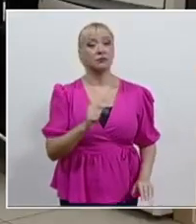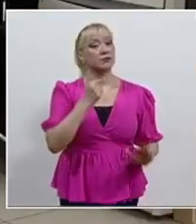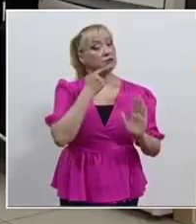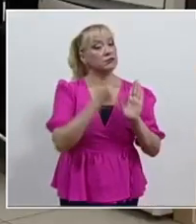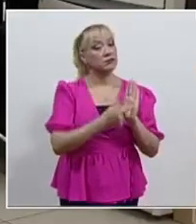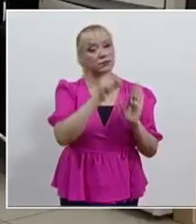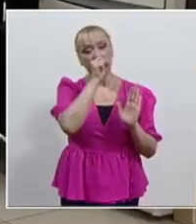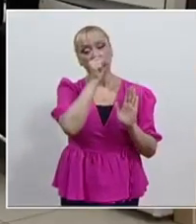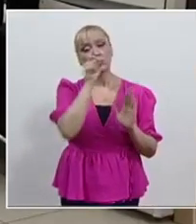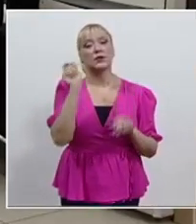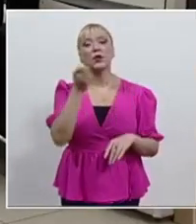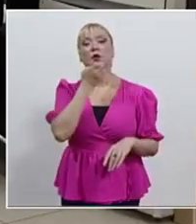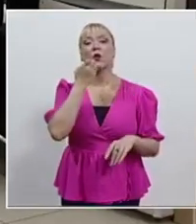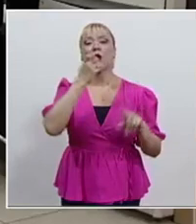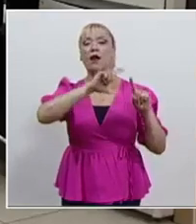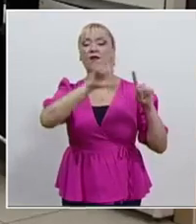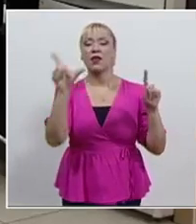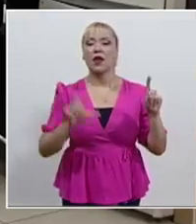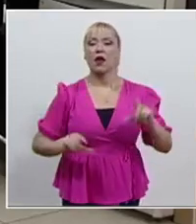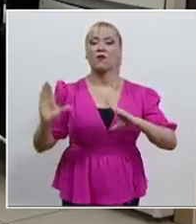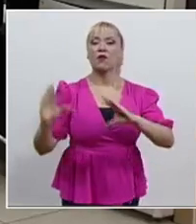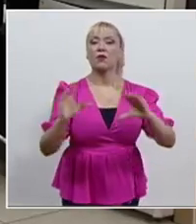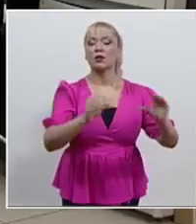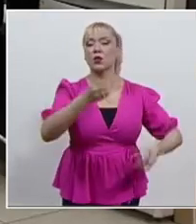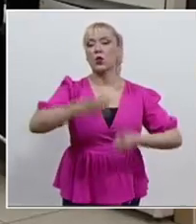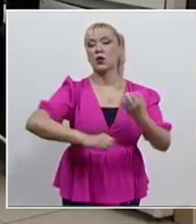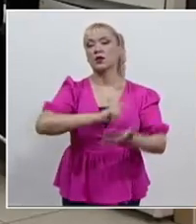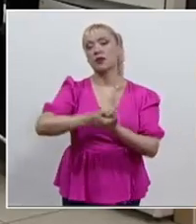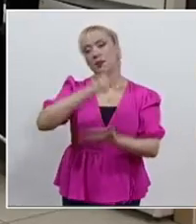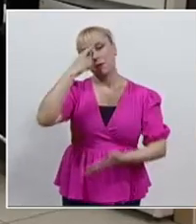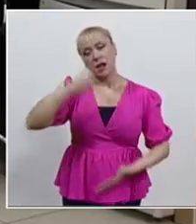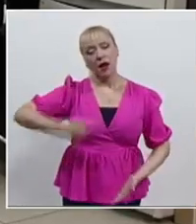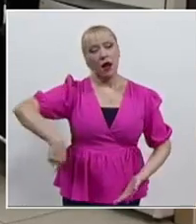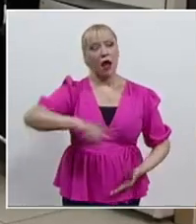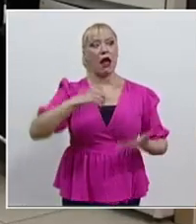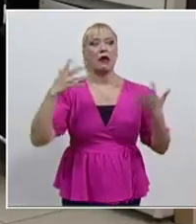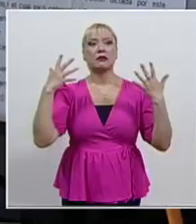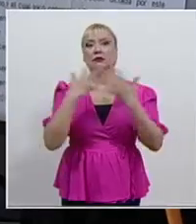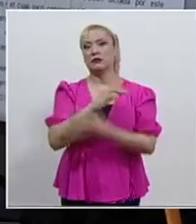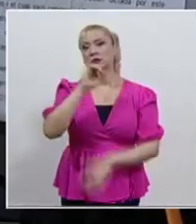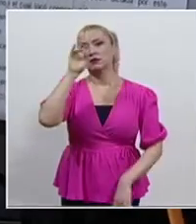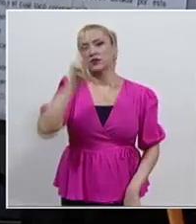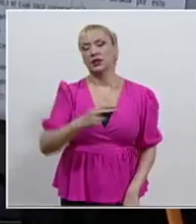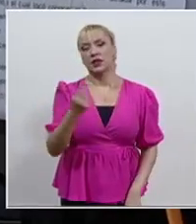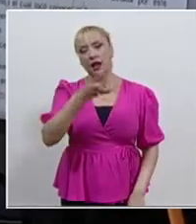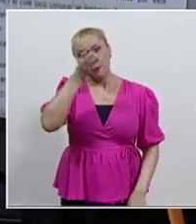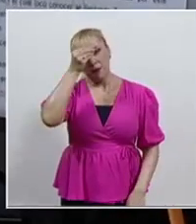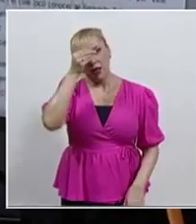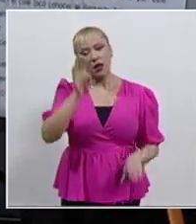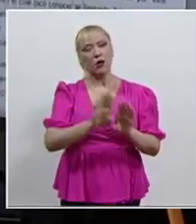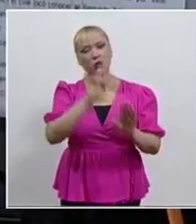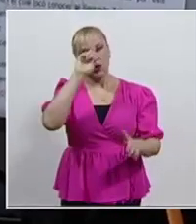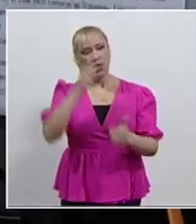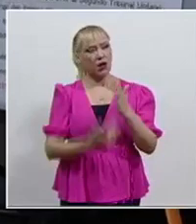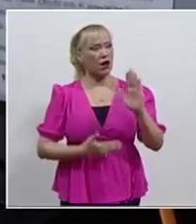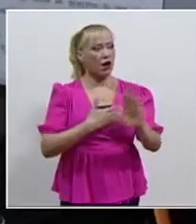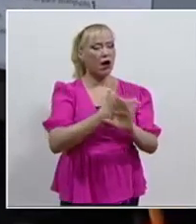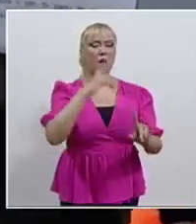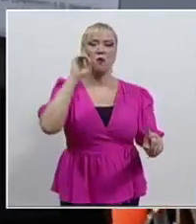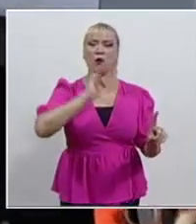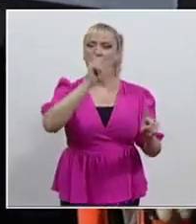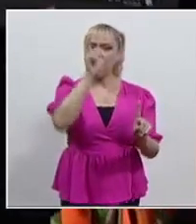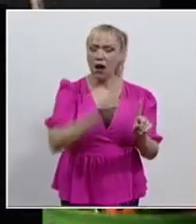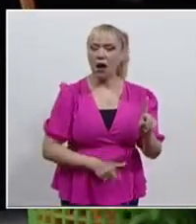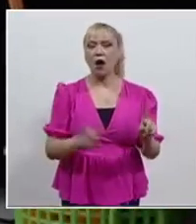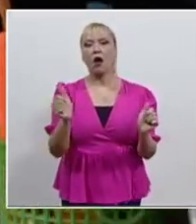la Escuela Federal de Formación Judicial y con el fin de sensibilizar al personal en los temas de violencia de género y para que cuenten con